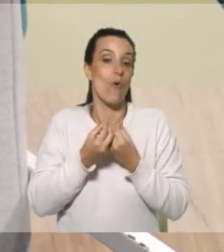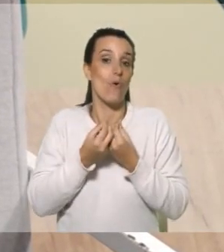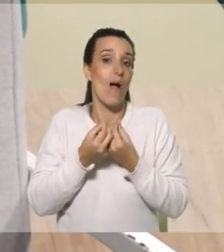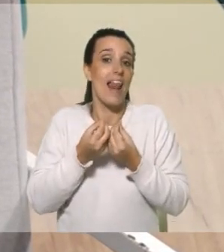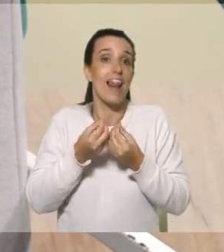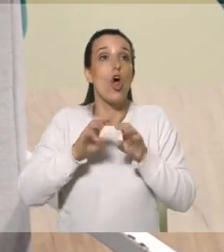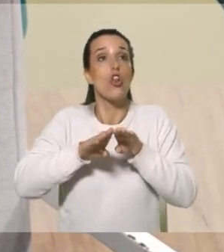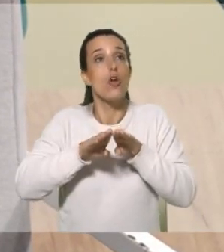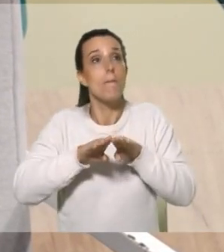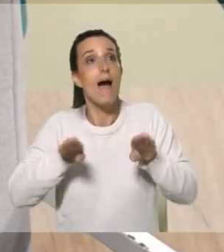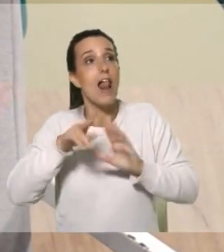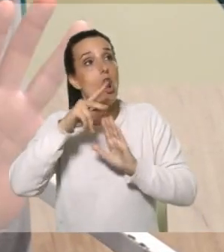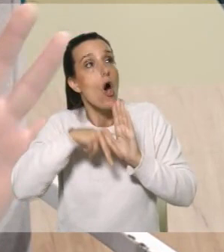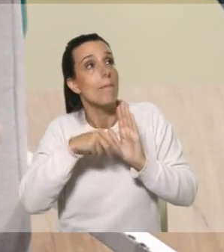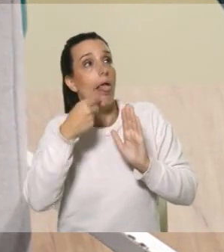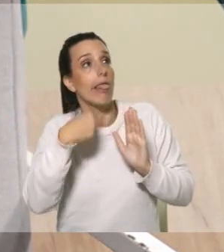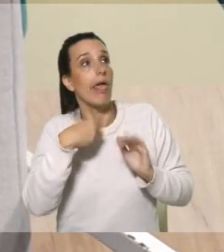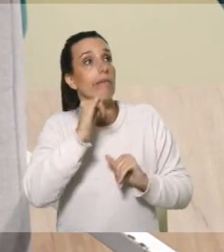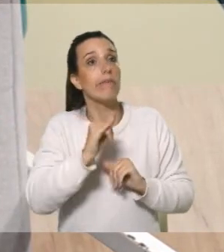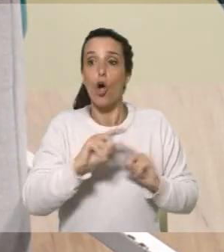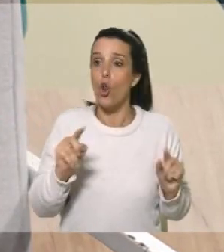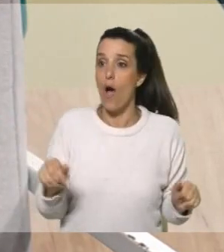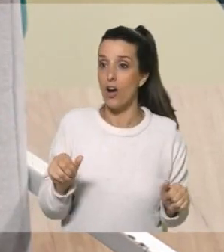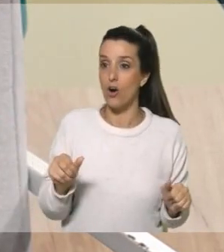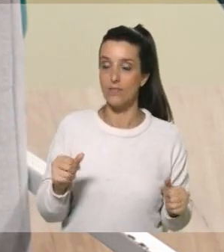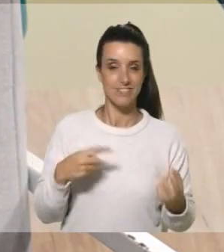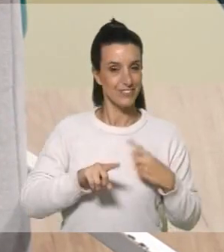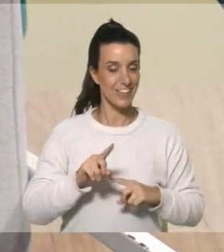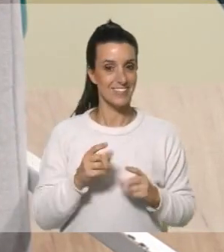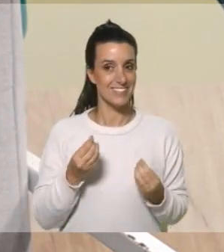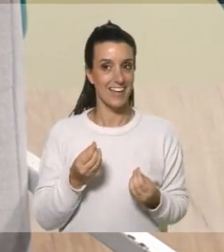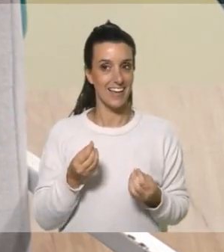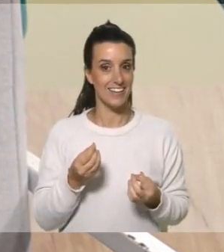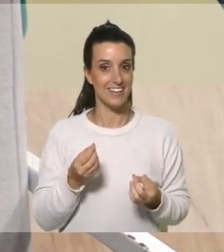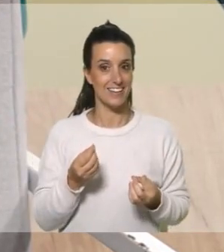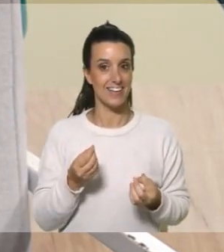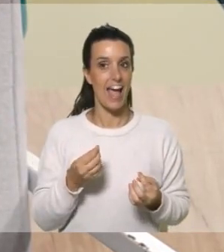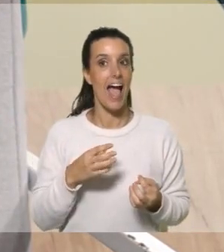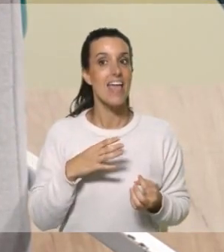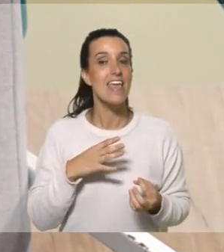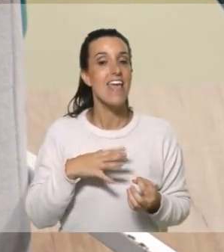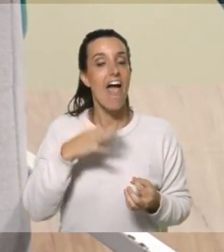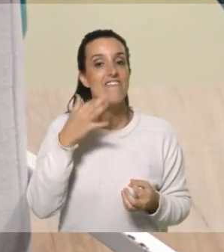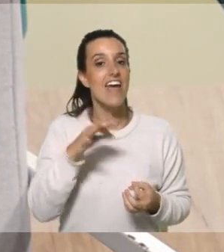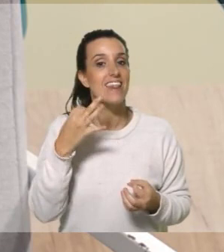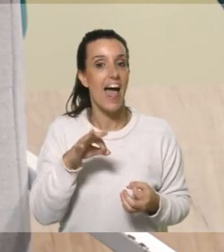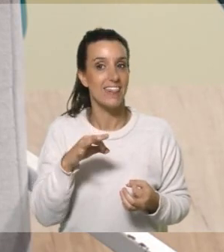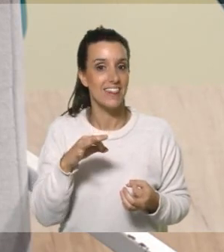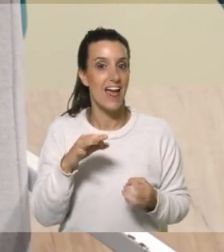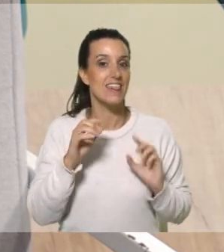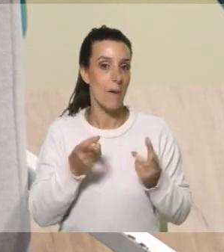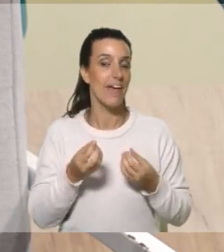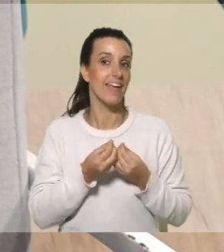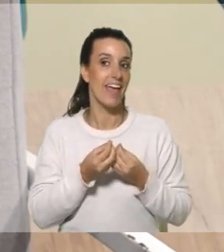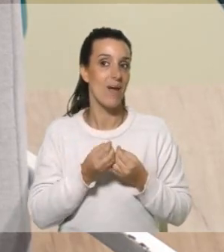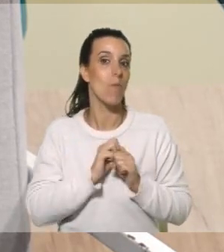heteronormatividad que me dice bueno Esto sí esto no entonces hay una verdad escénica también que